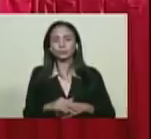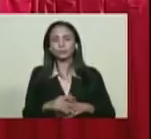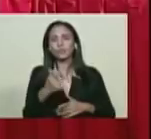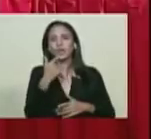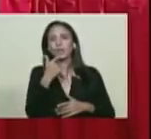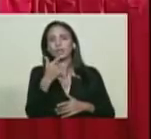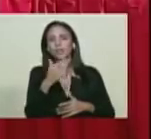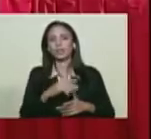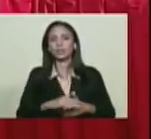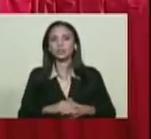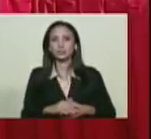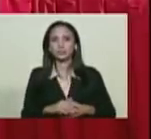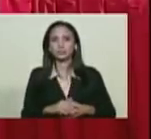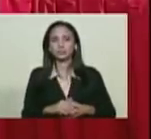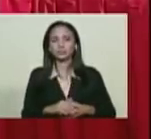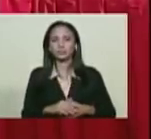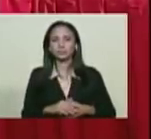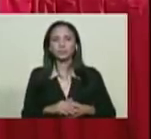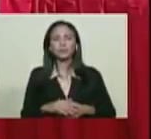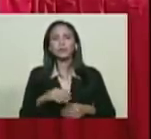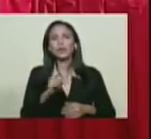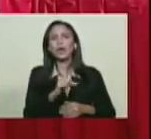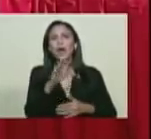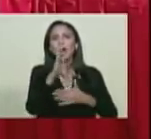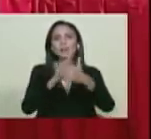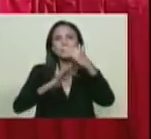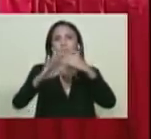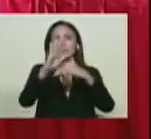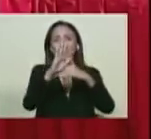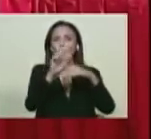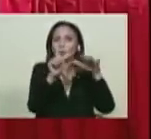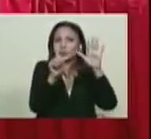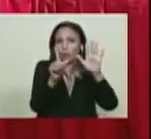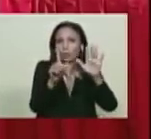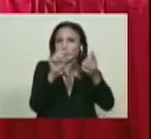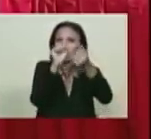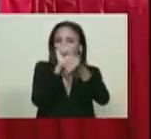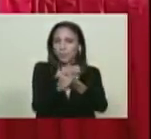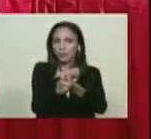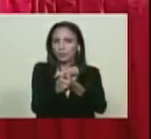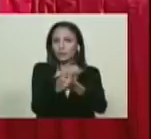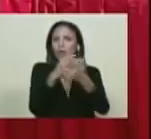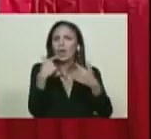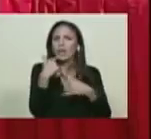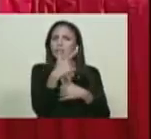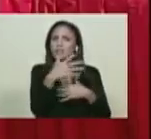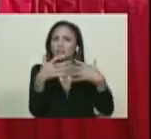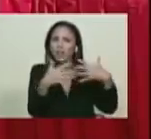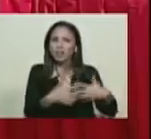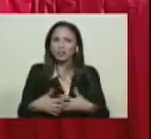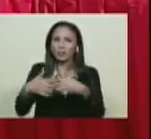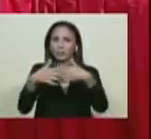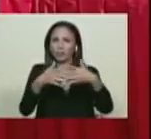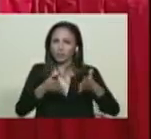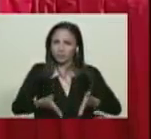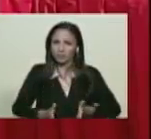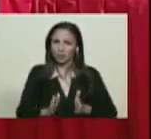dijo que 5 de los 6 detenidos son ciudadanos estadounidenses.